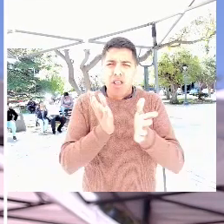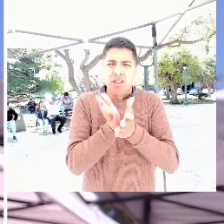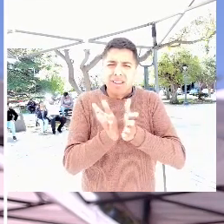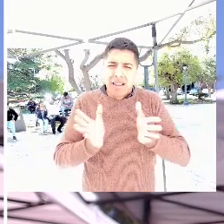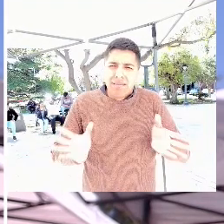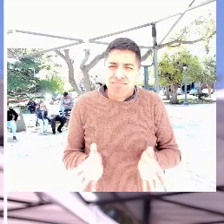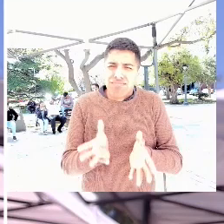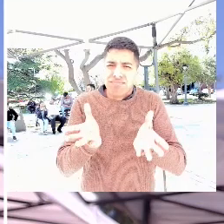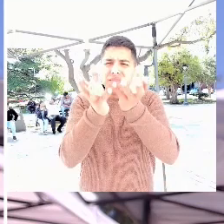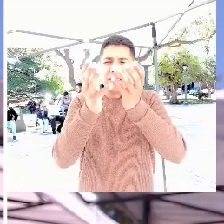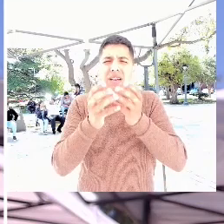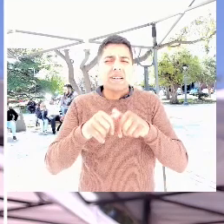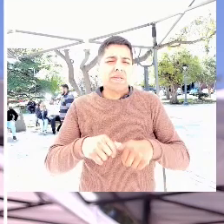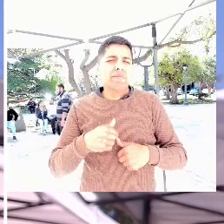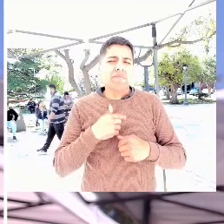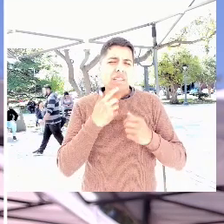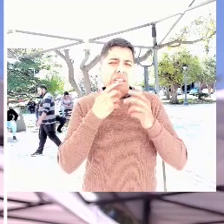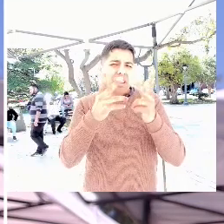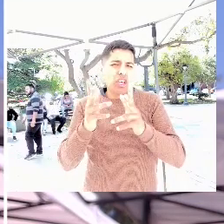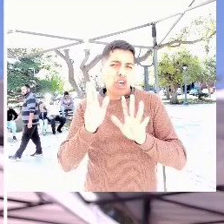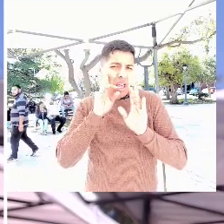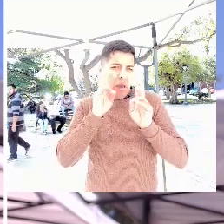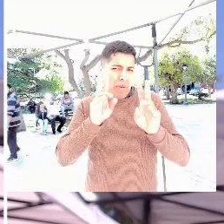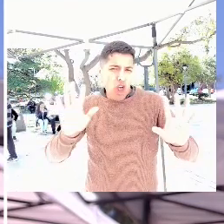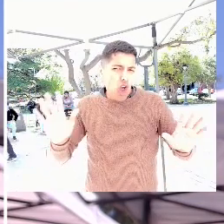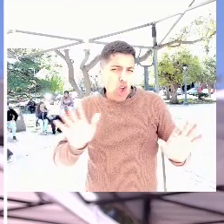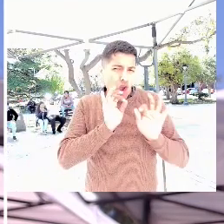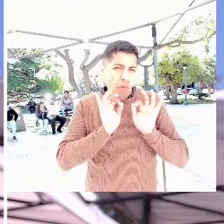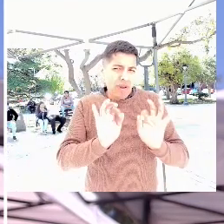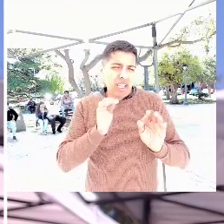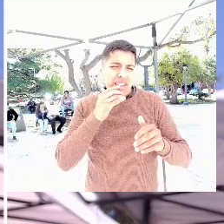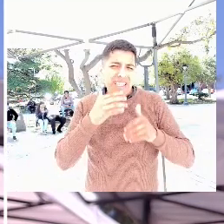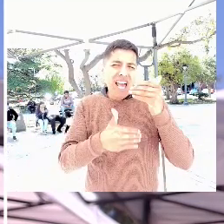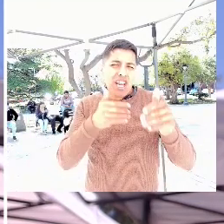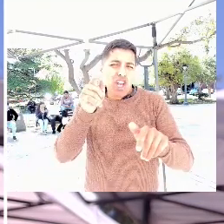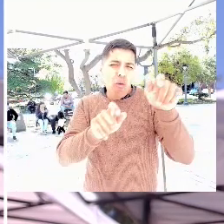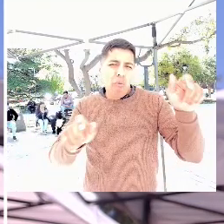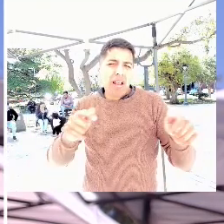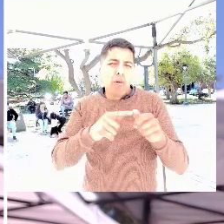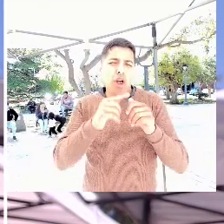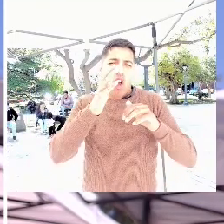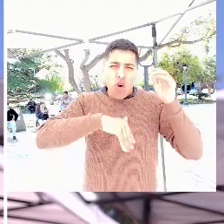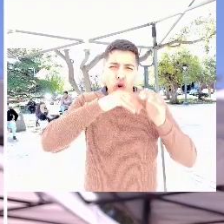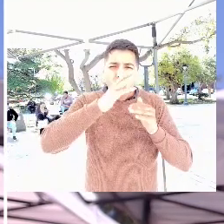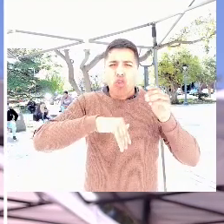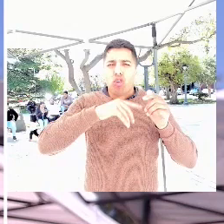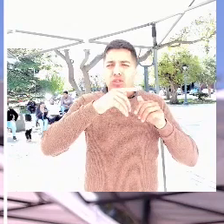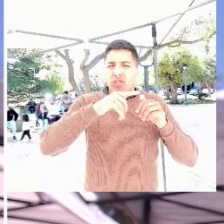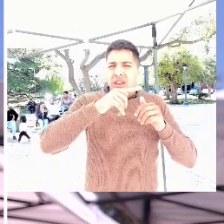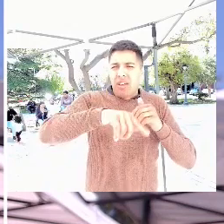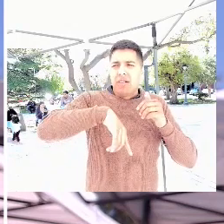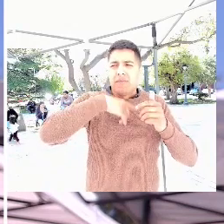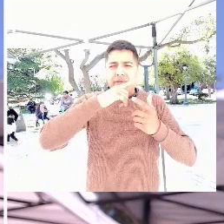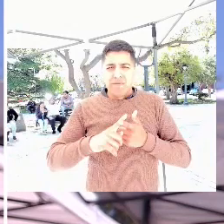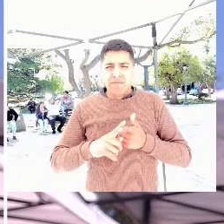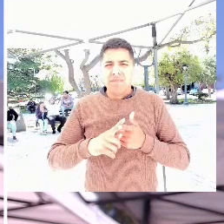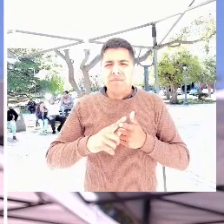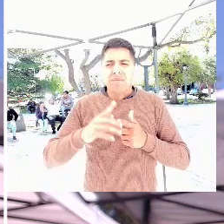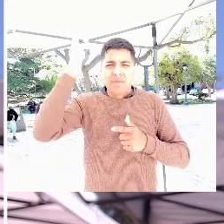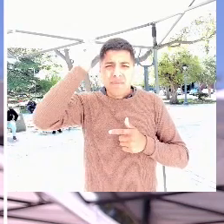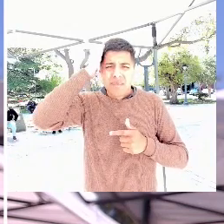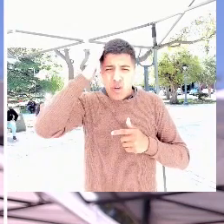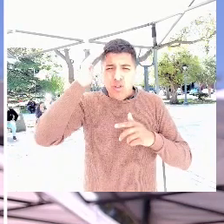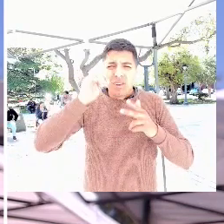humano. Y lo digo en todos los sentidos de la palabra, desarrollo humano desde la obra pública, desarrollo humano desde la